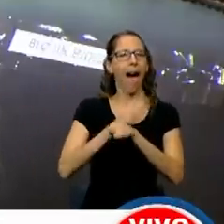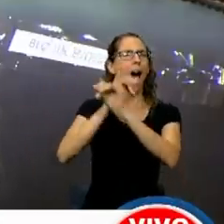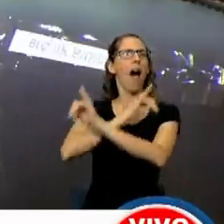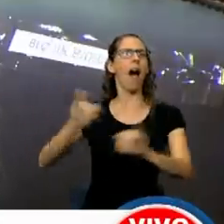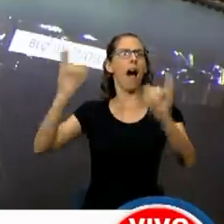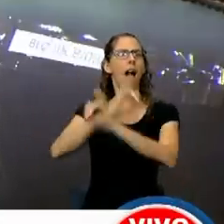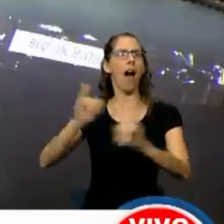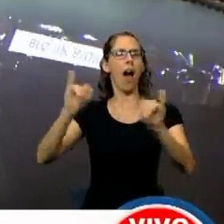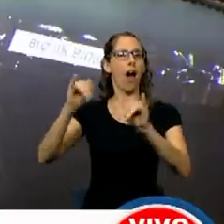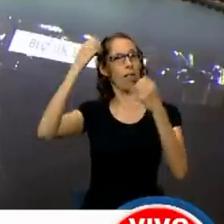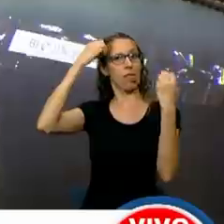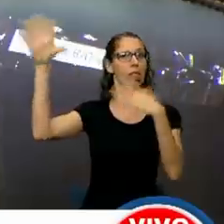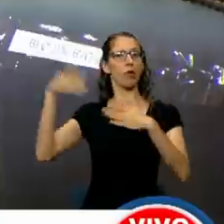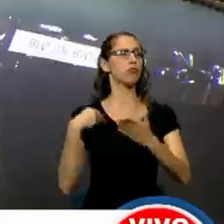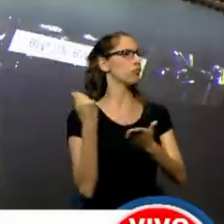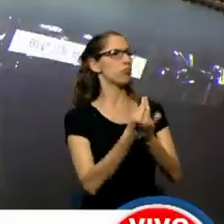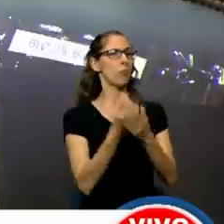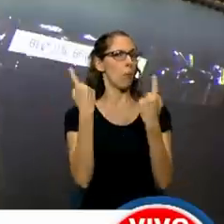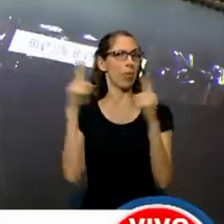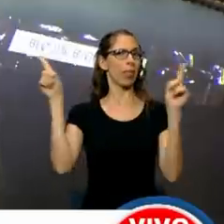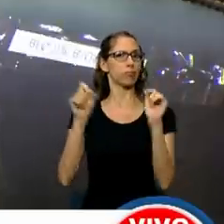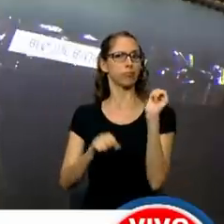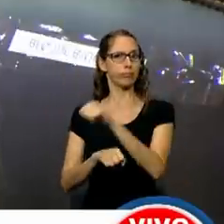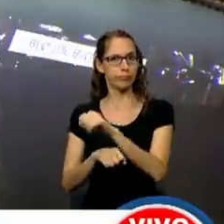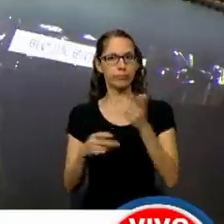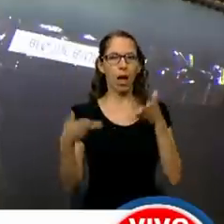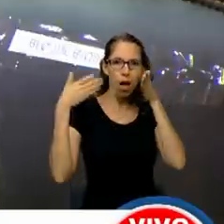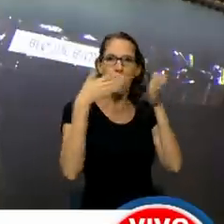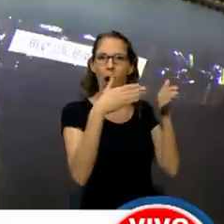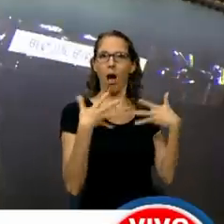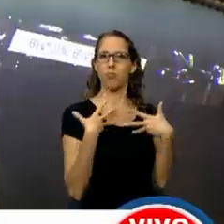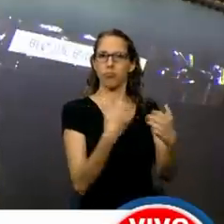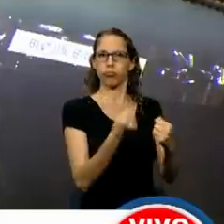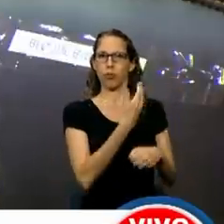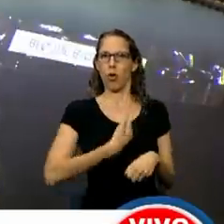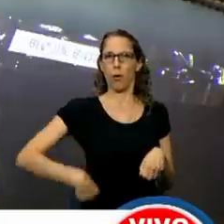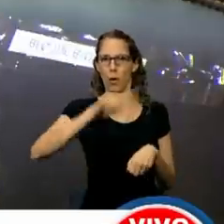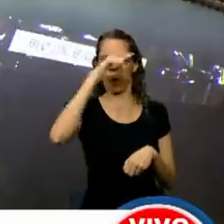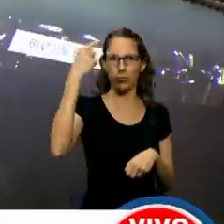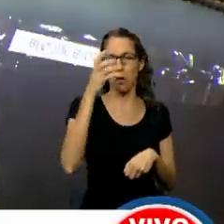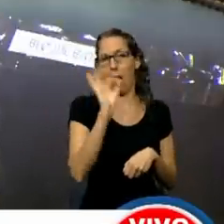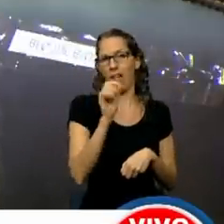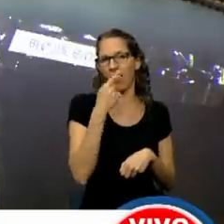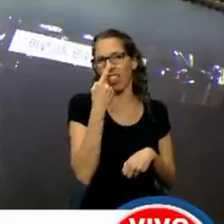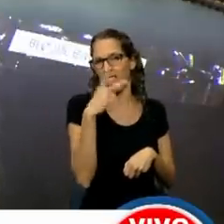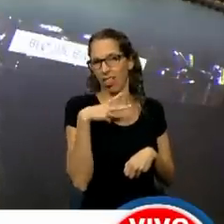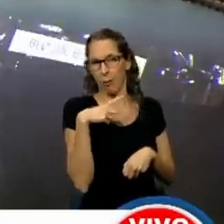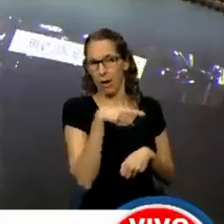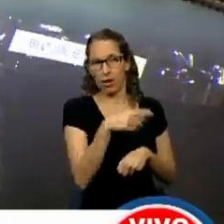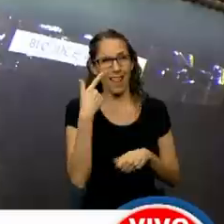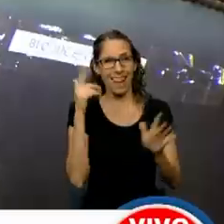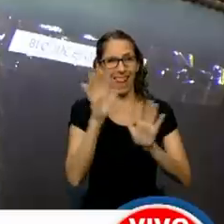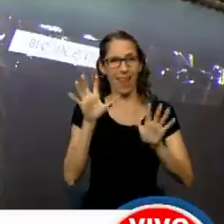campaña y así asumen el compromiso de defender al gobierno nacional o cualquier otro interés que no tiene nada que ver